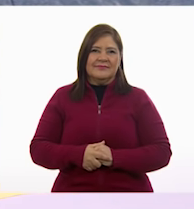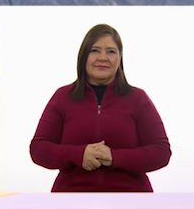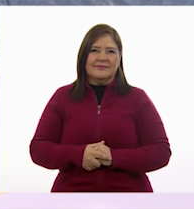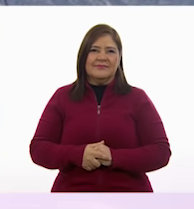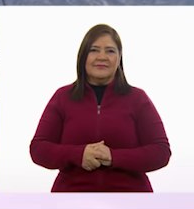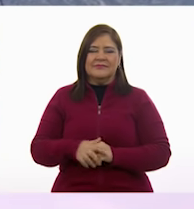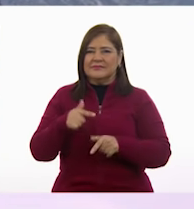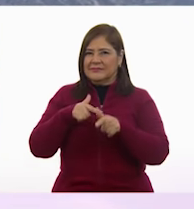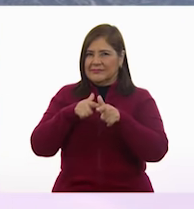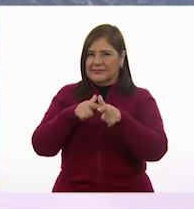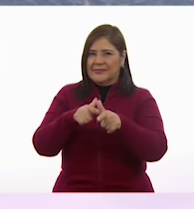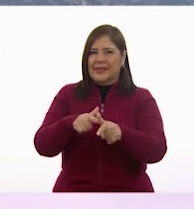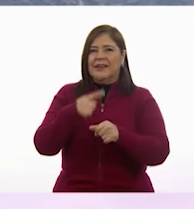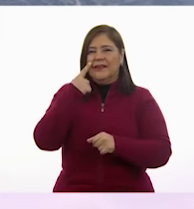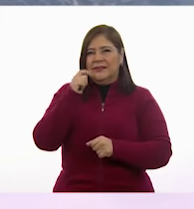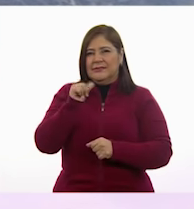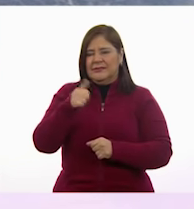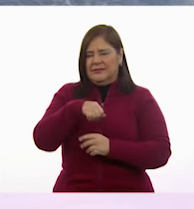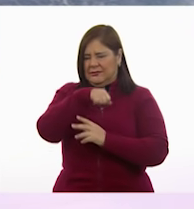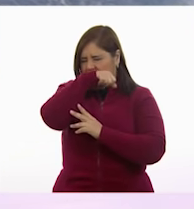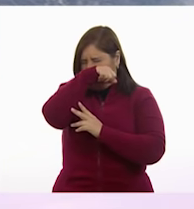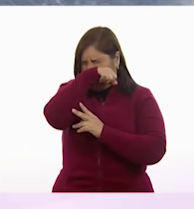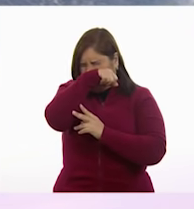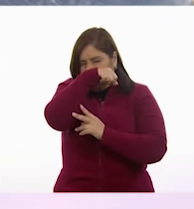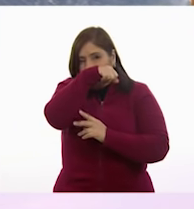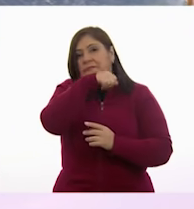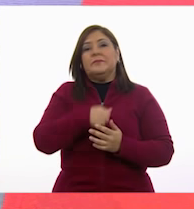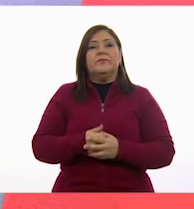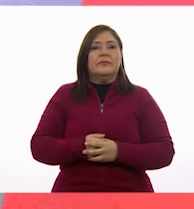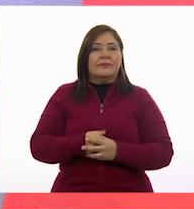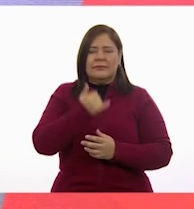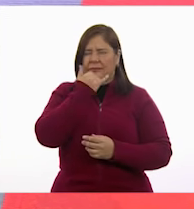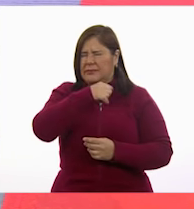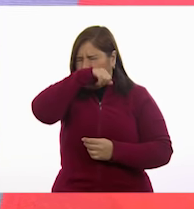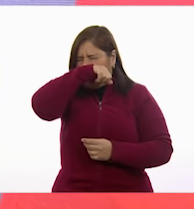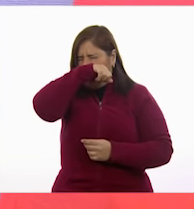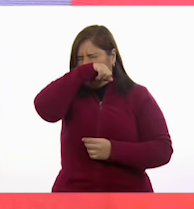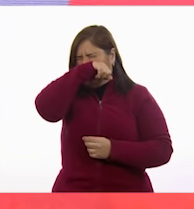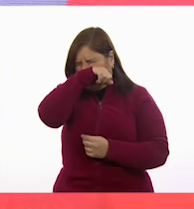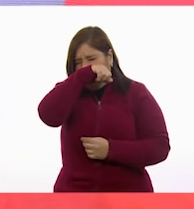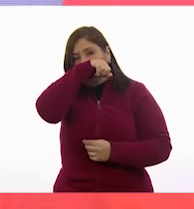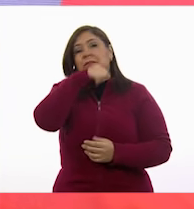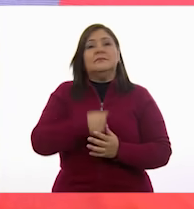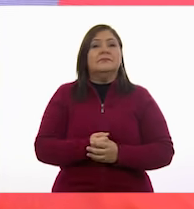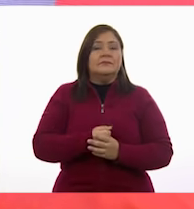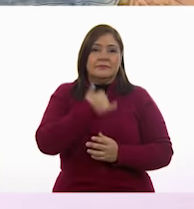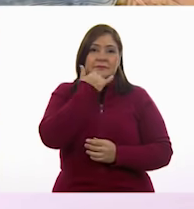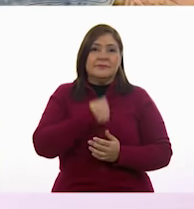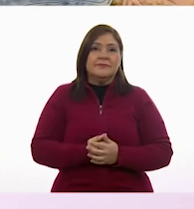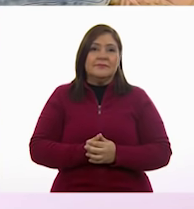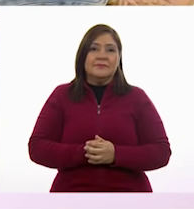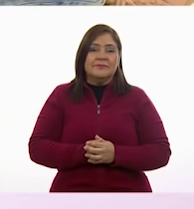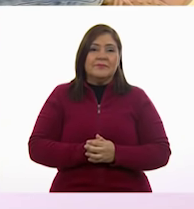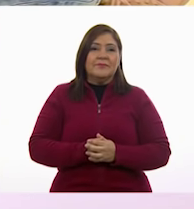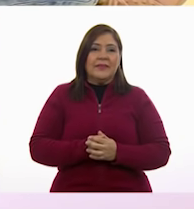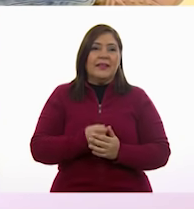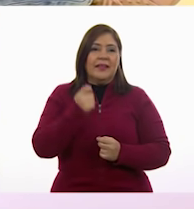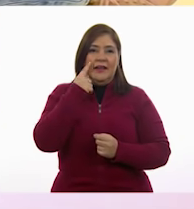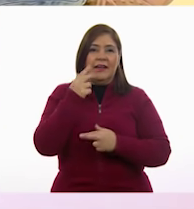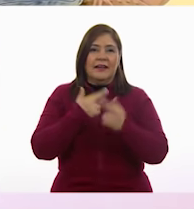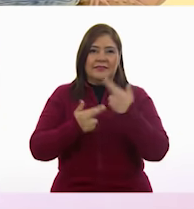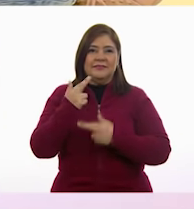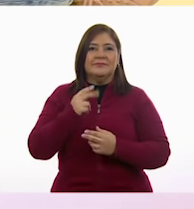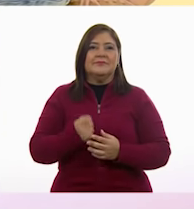Y continuamos con el dibujo. Perdón, perdón, Alexia. Regresamos. Ay, perdón, perdón,